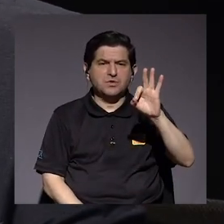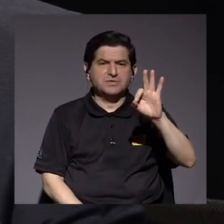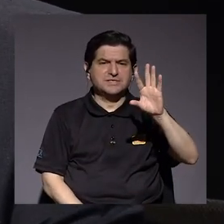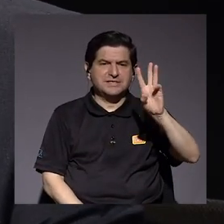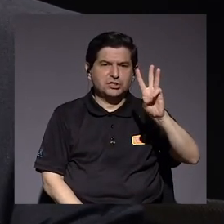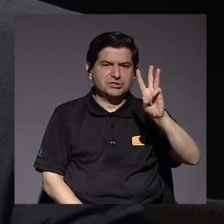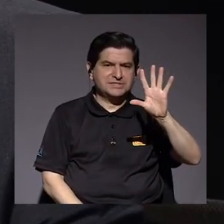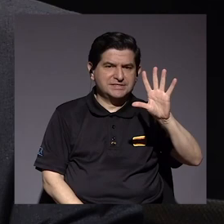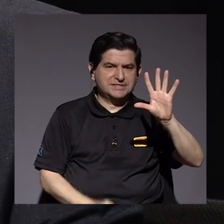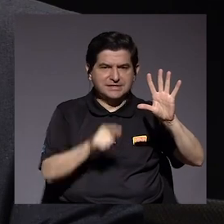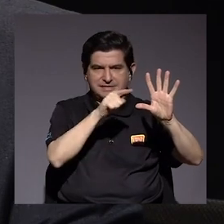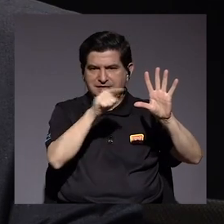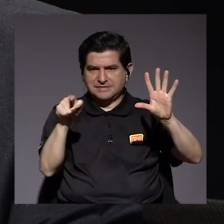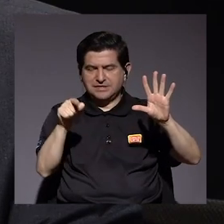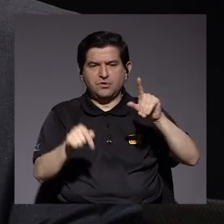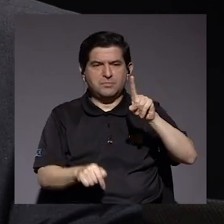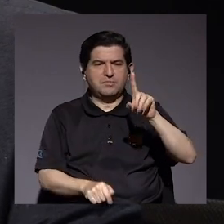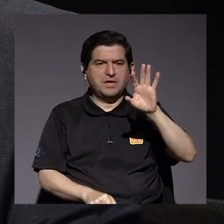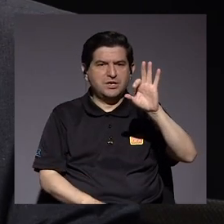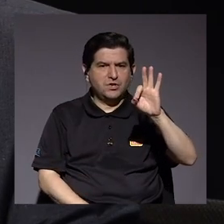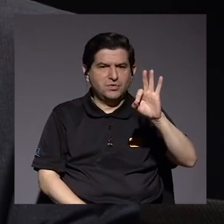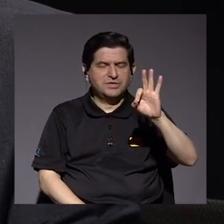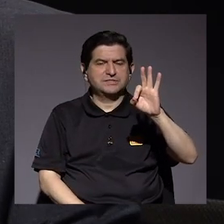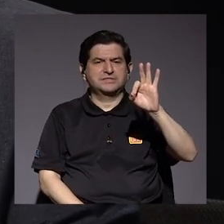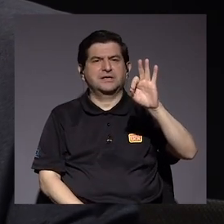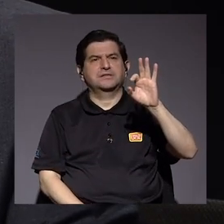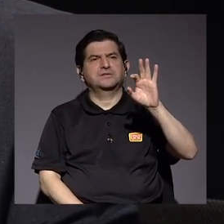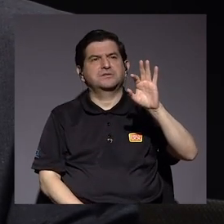entre 1965 y